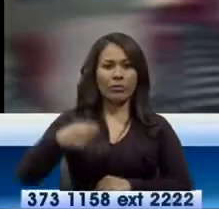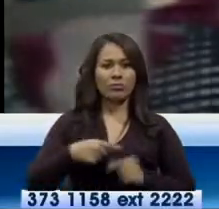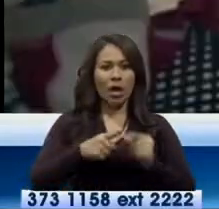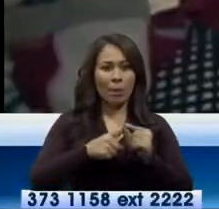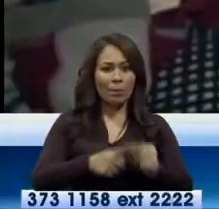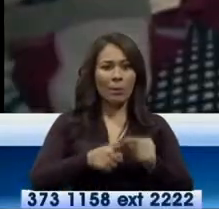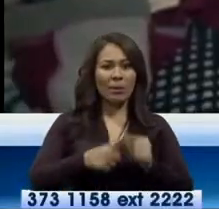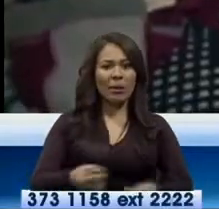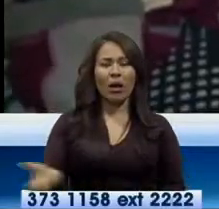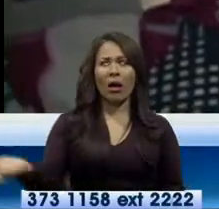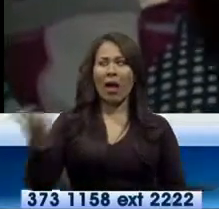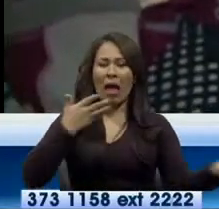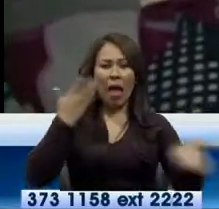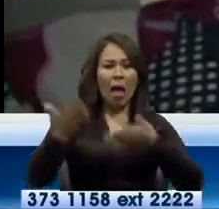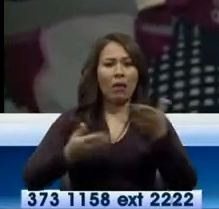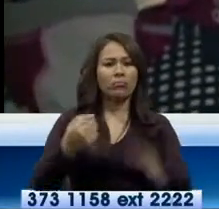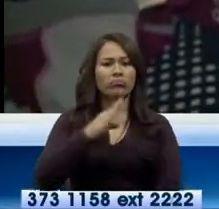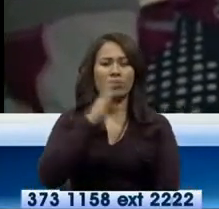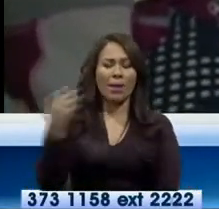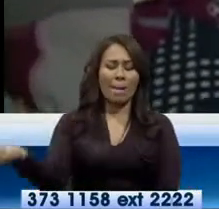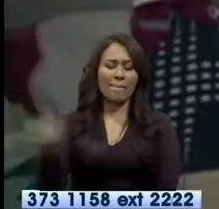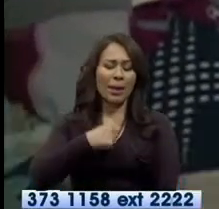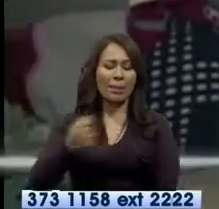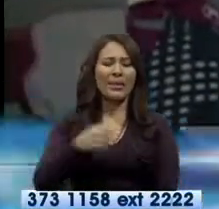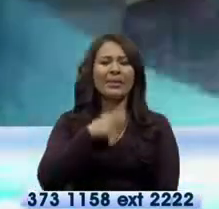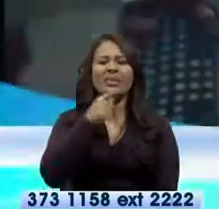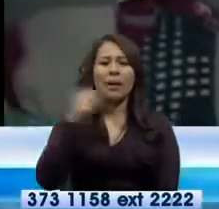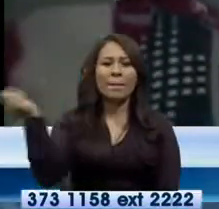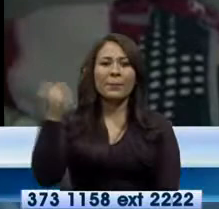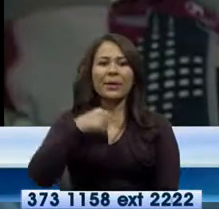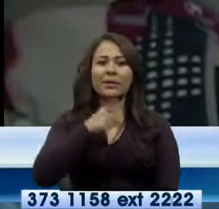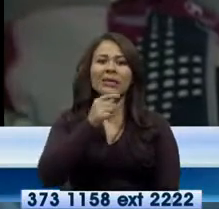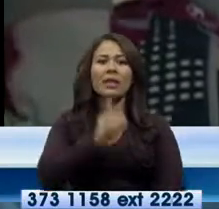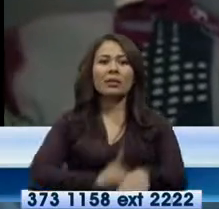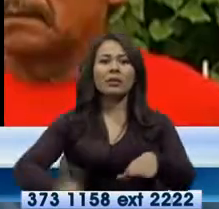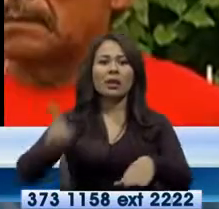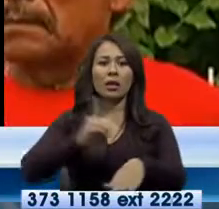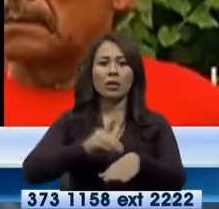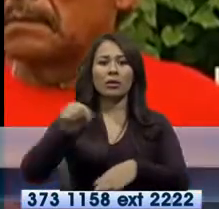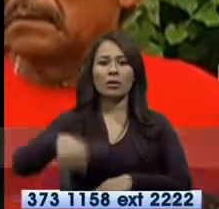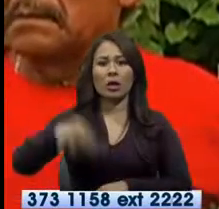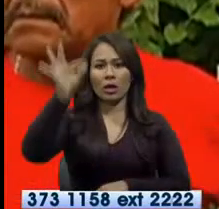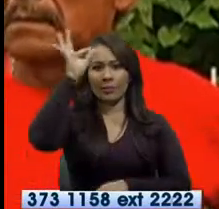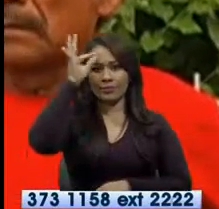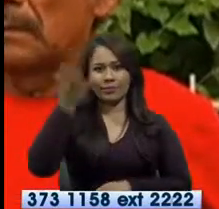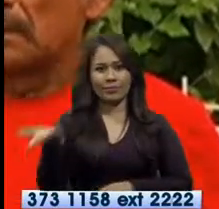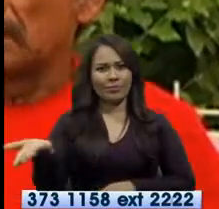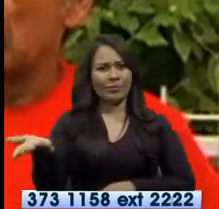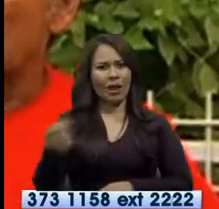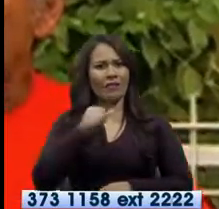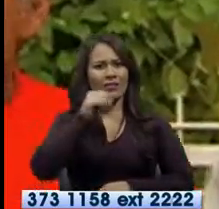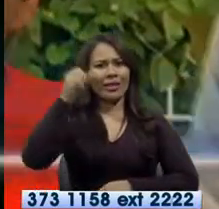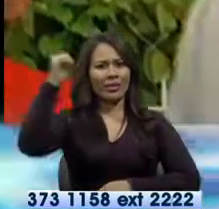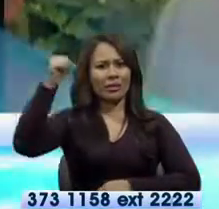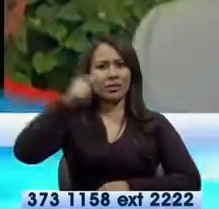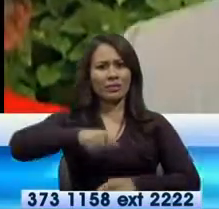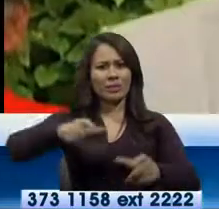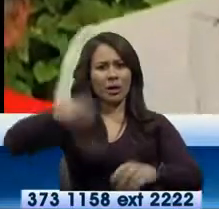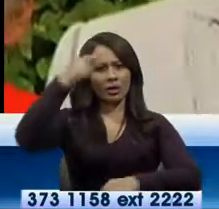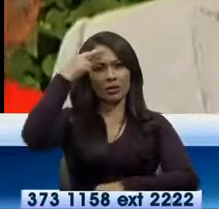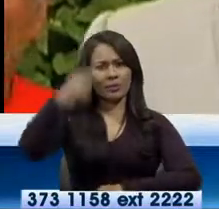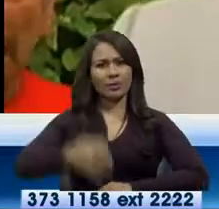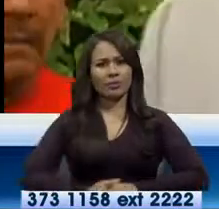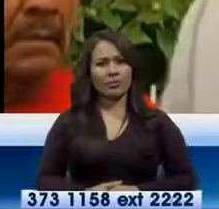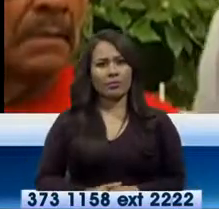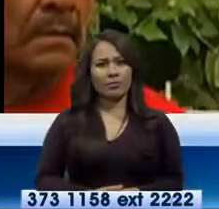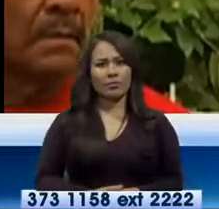con palos en el cuerpo. ¿Quién pega? El director, el dueño. Si existe alguna vulneración de derecho, eso tendrá que tomarlo